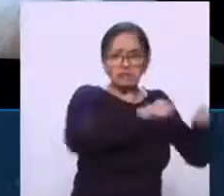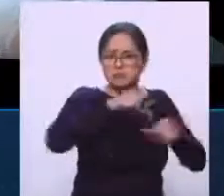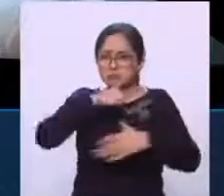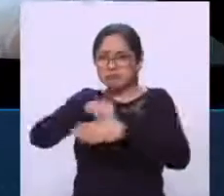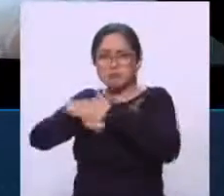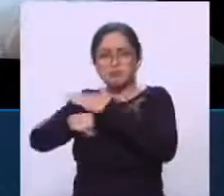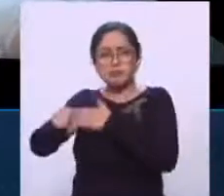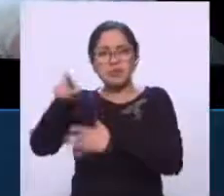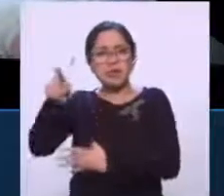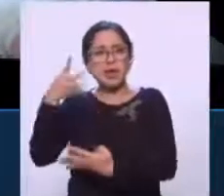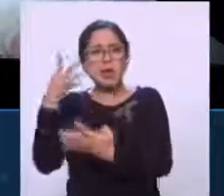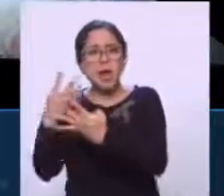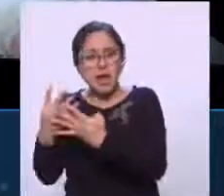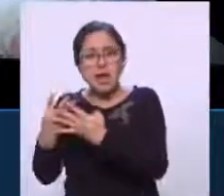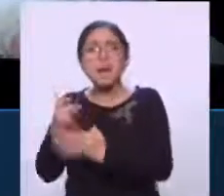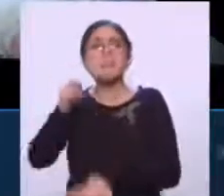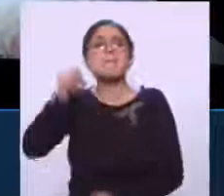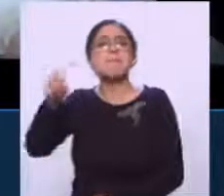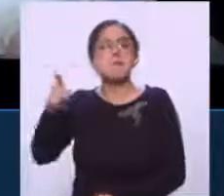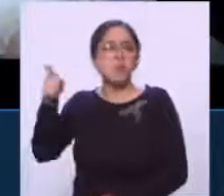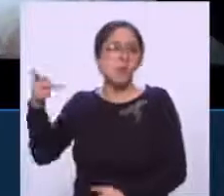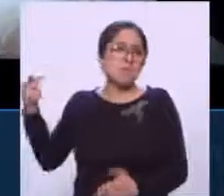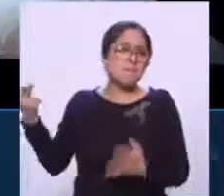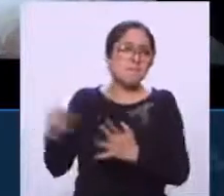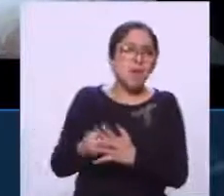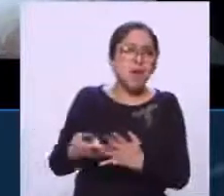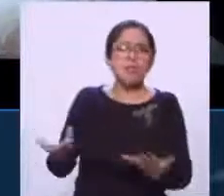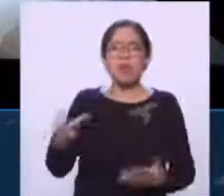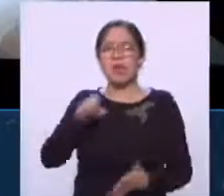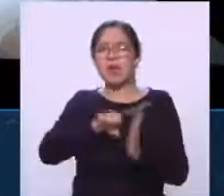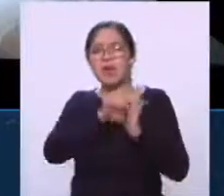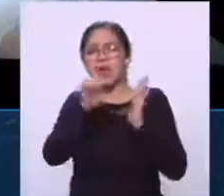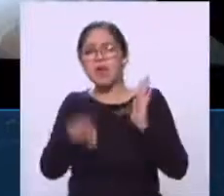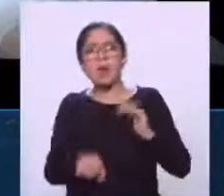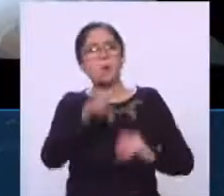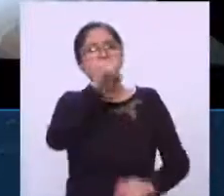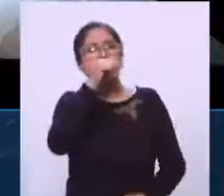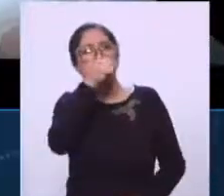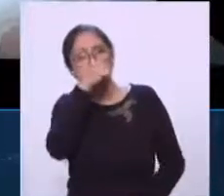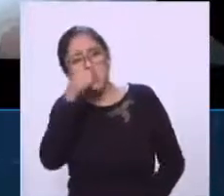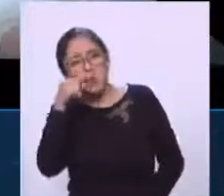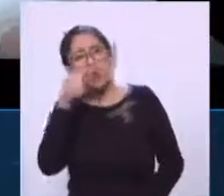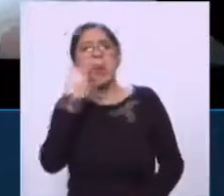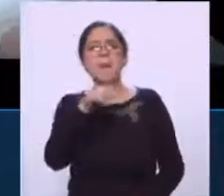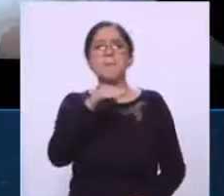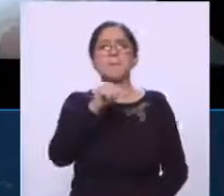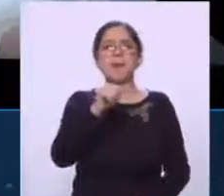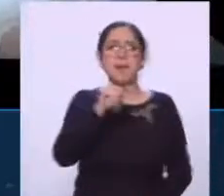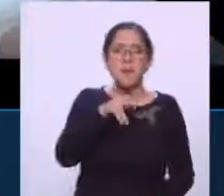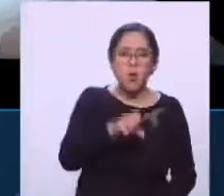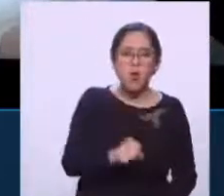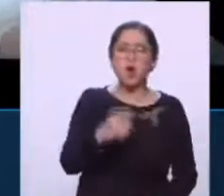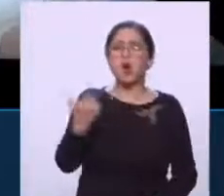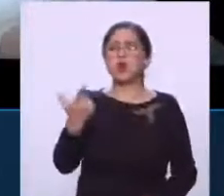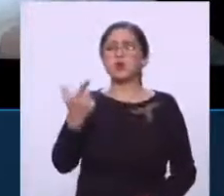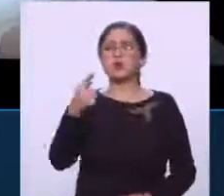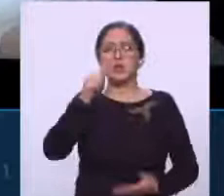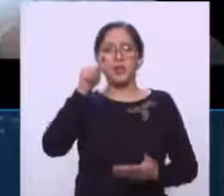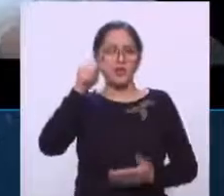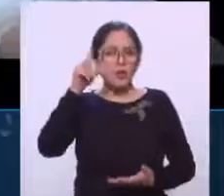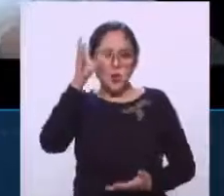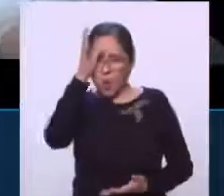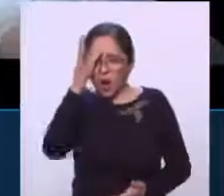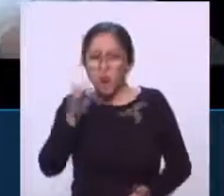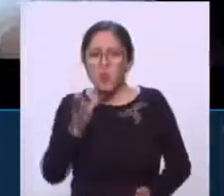las ejecutaban. Bueno, si en Ciudad Juárez, si en Matamoros, si en Tamaulipas, en Coahuila, ha